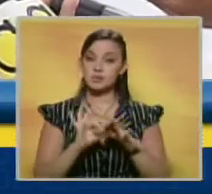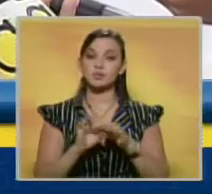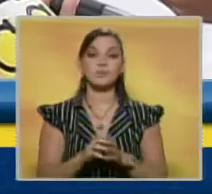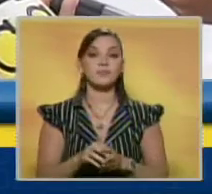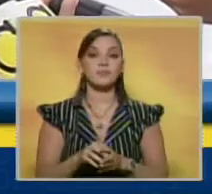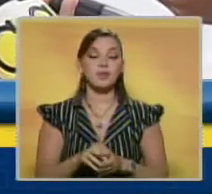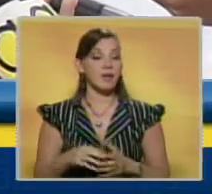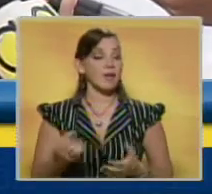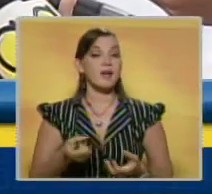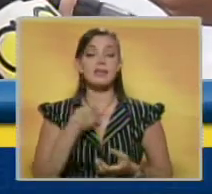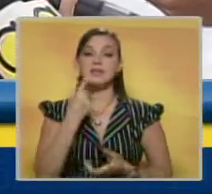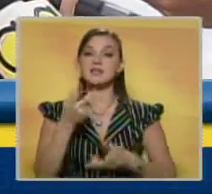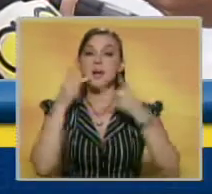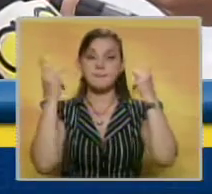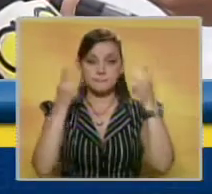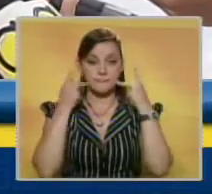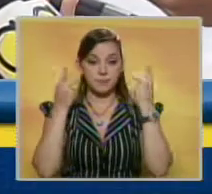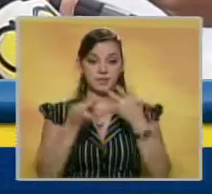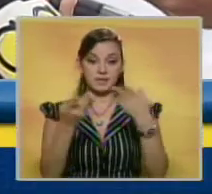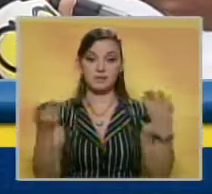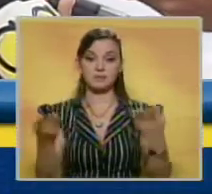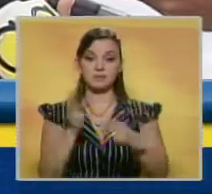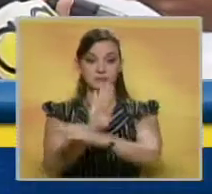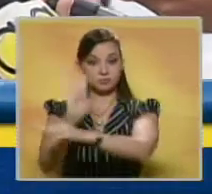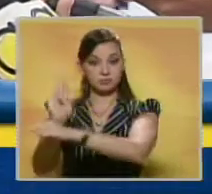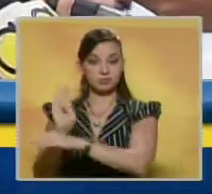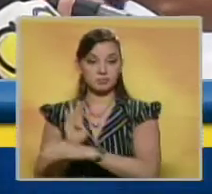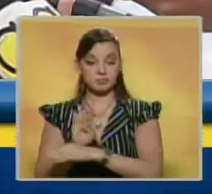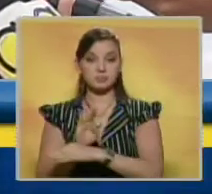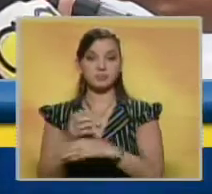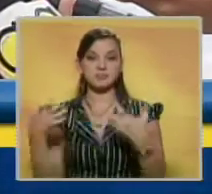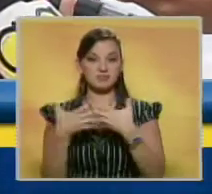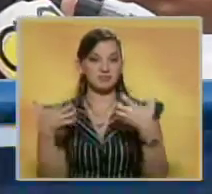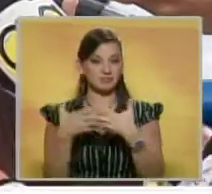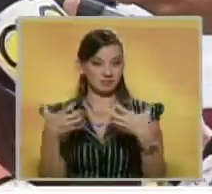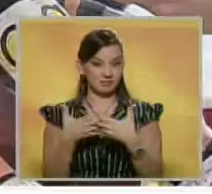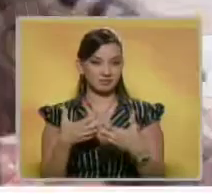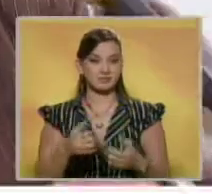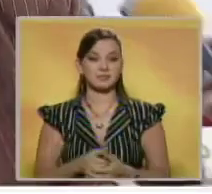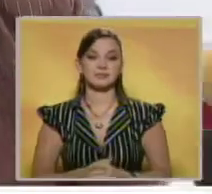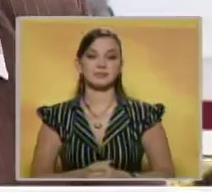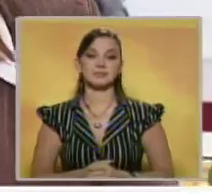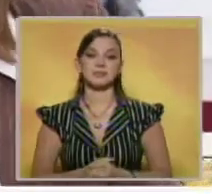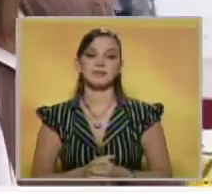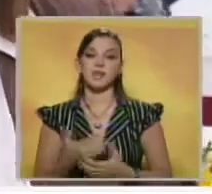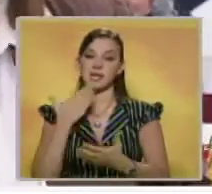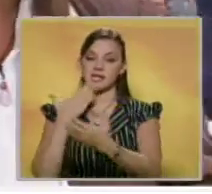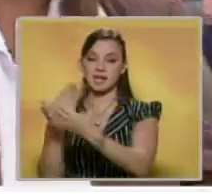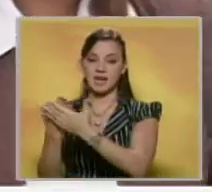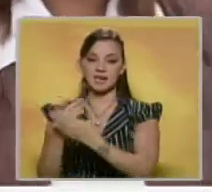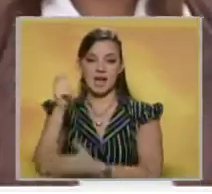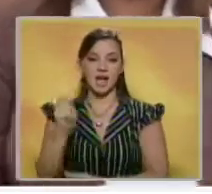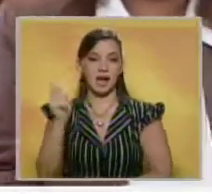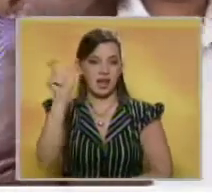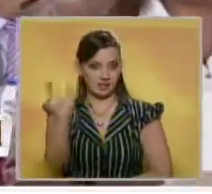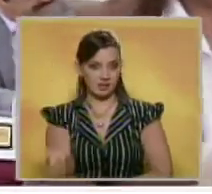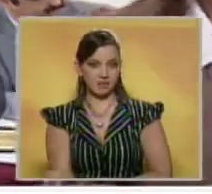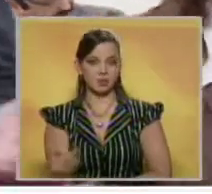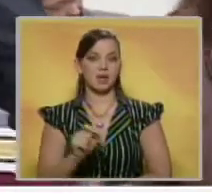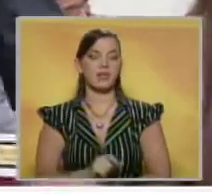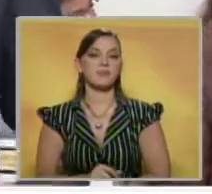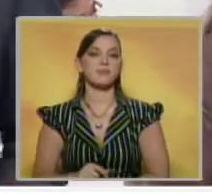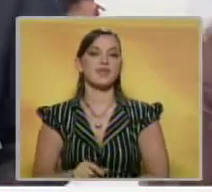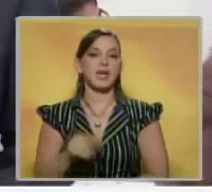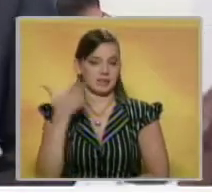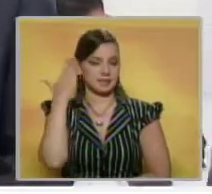ejecutivo a promover políticas públicas de prevención de la violencia. Bien, damos gracias entonces a la diputada Dinora Figuera, quien,